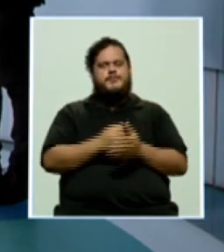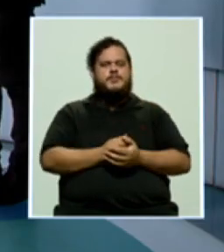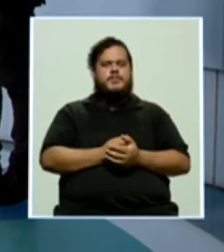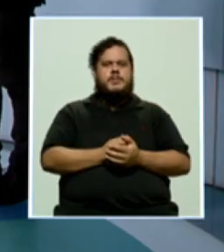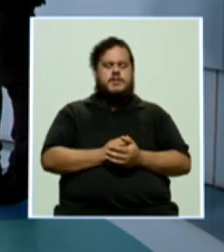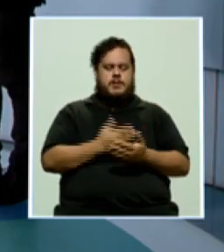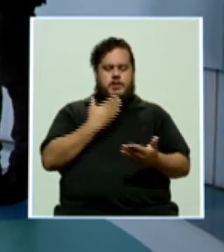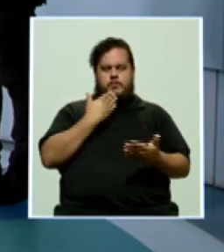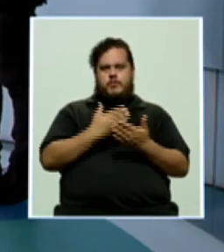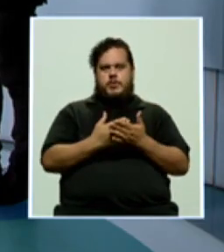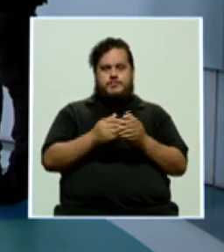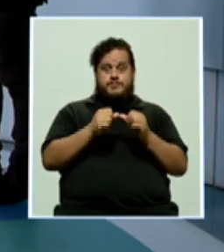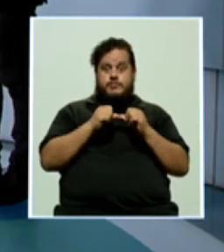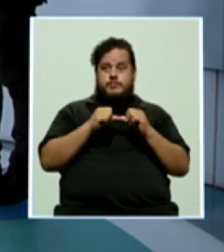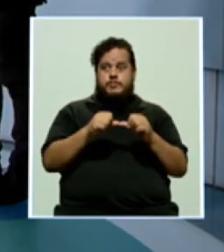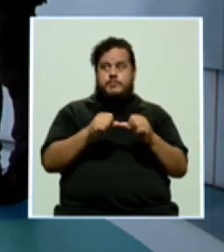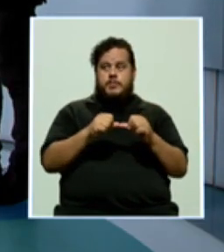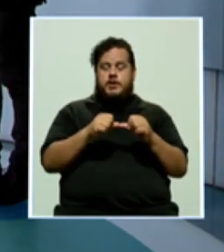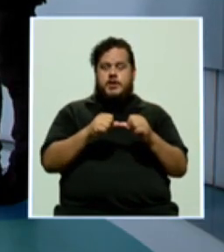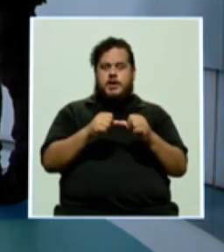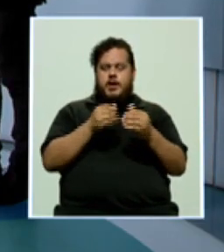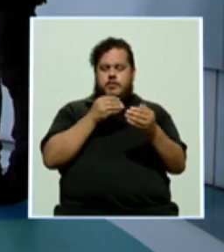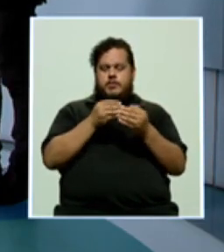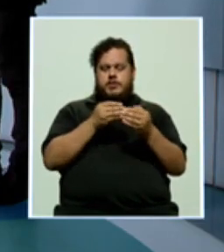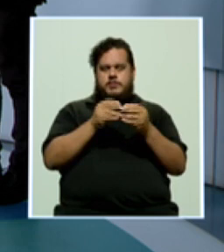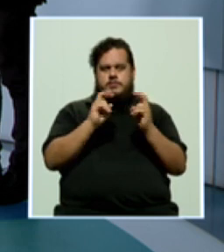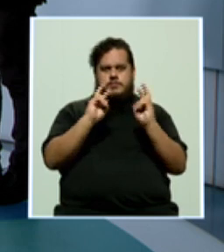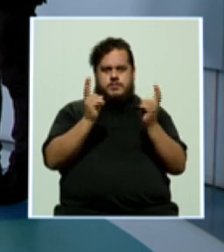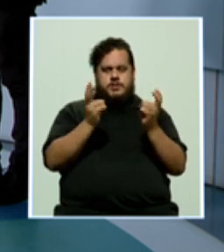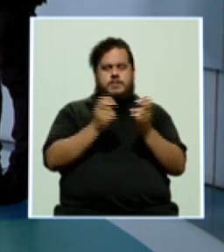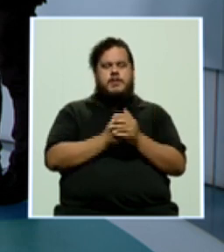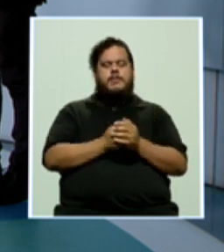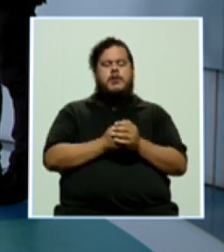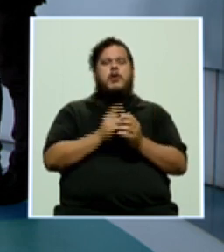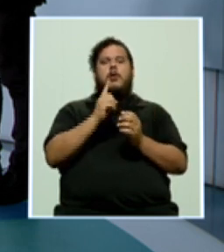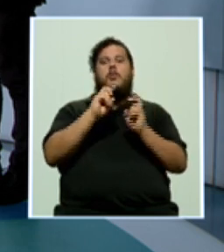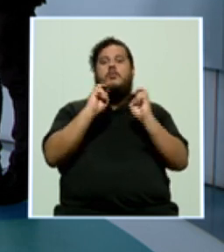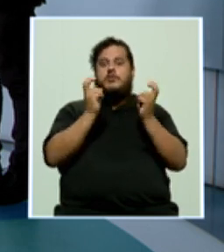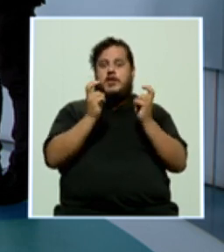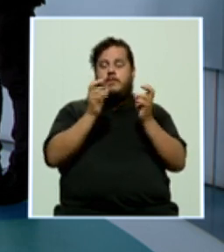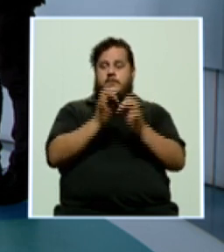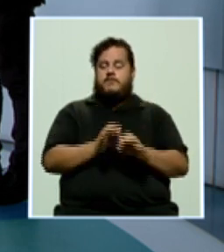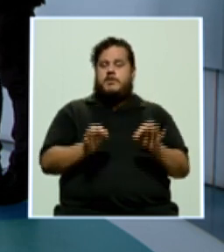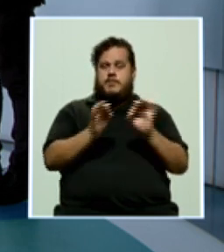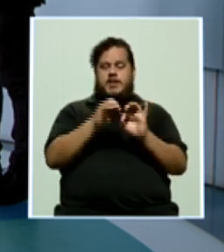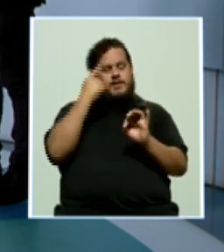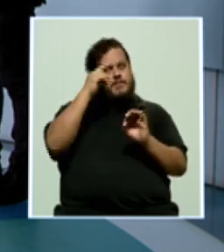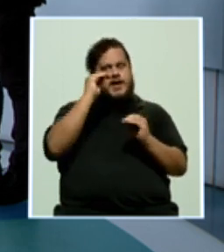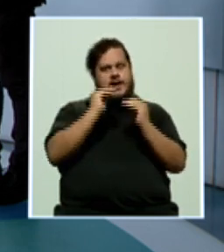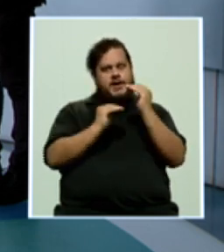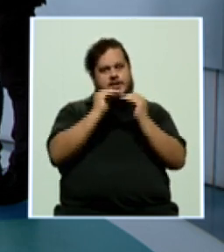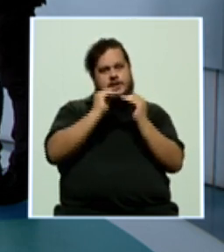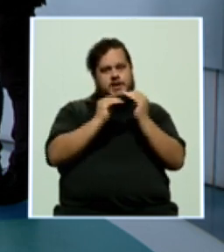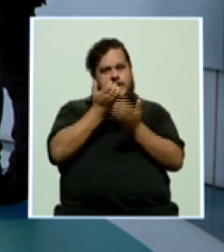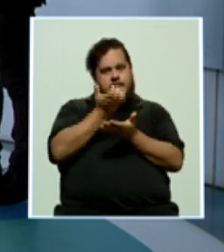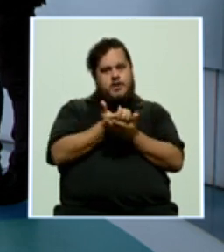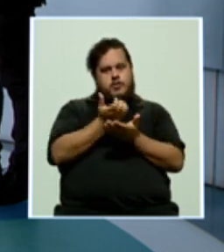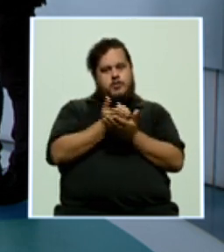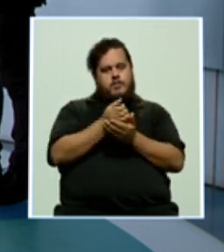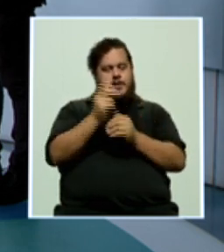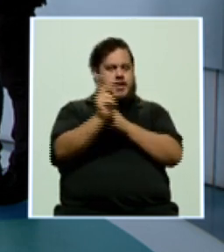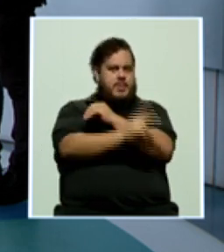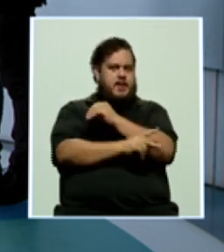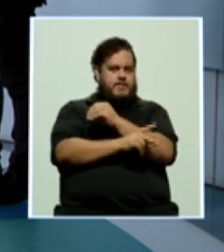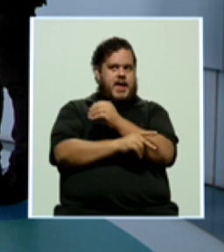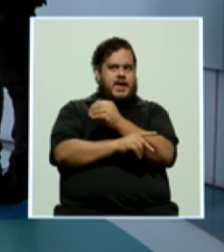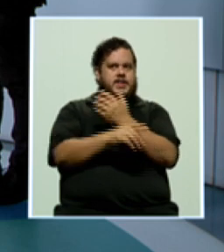a seguir muy de cerca el tema, un tema fundamental para la estabilidad macroeconómica, obtener el